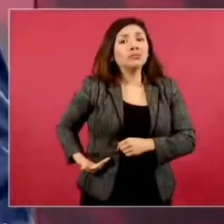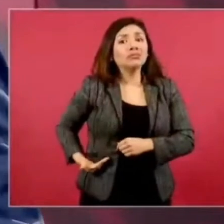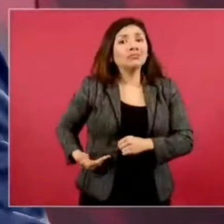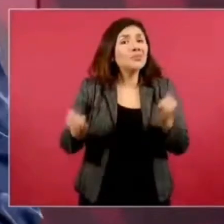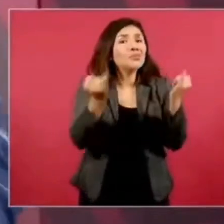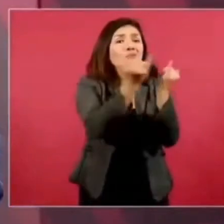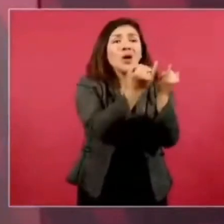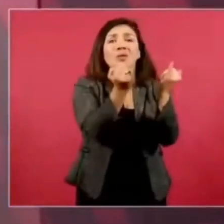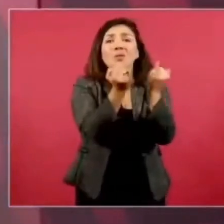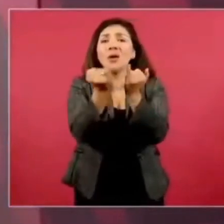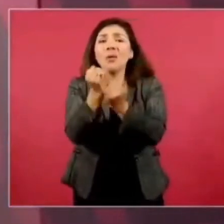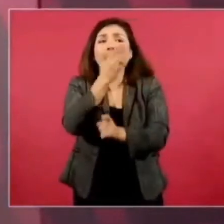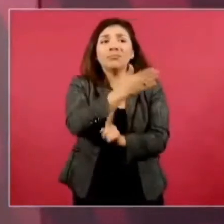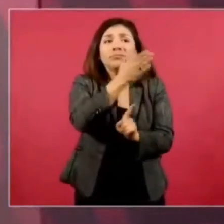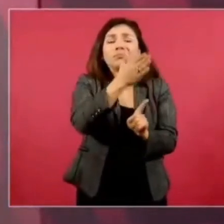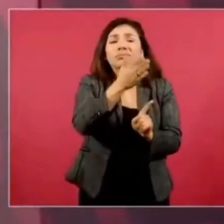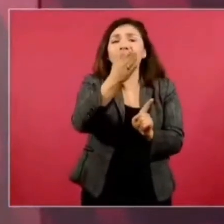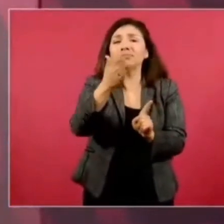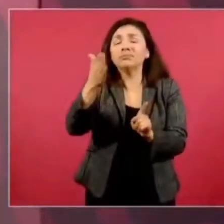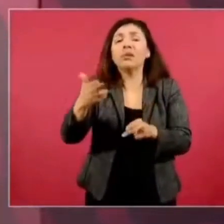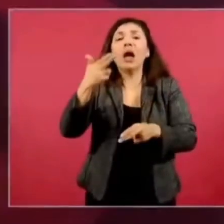hasta